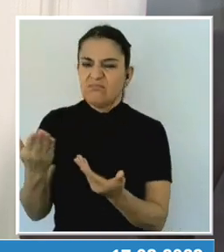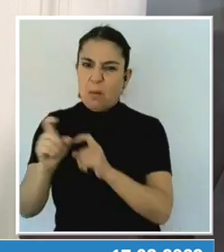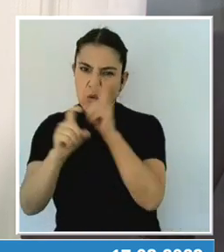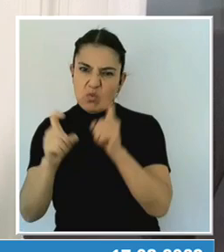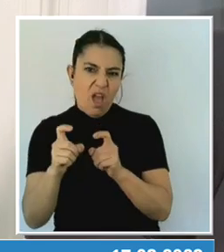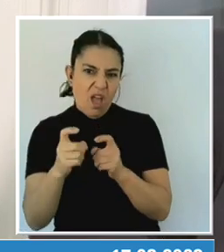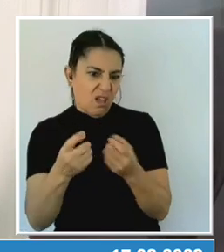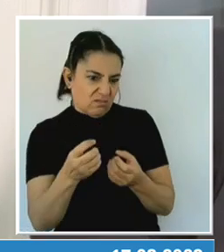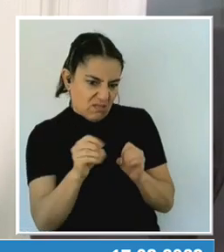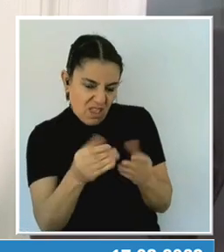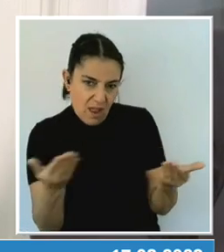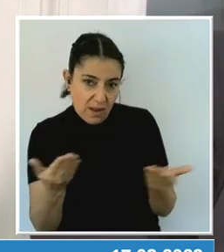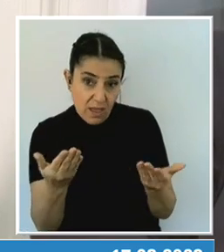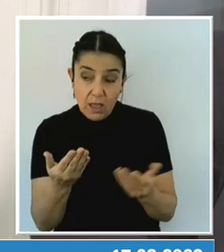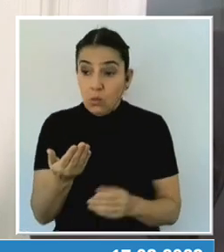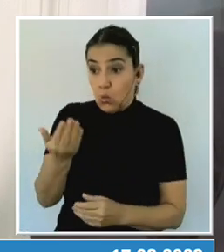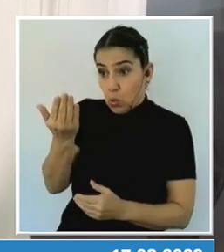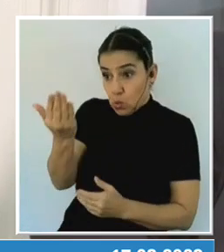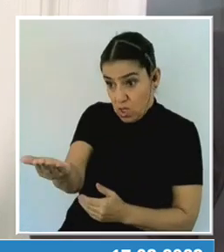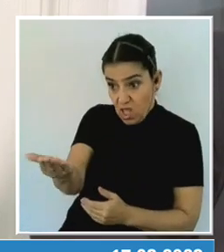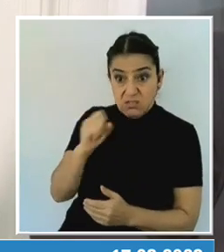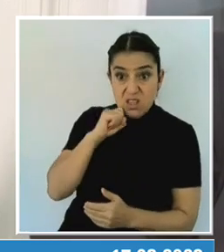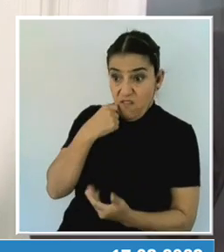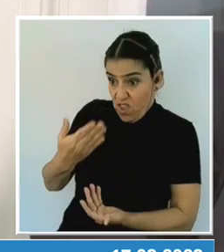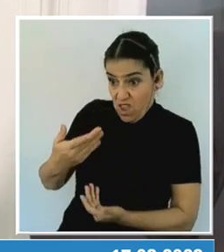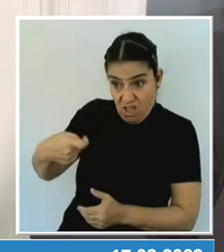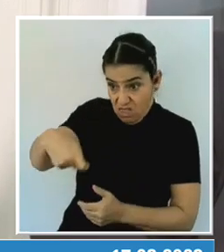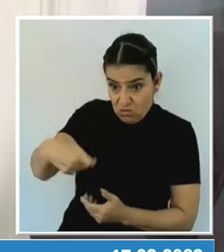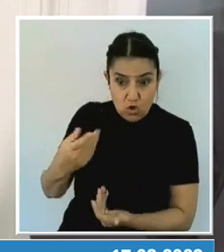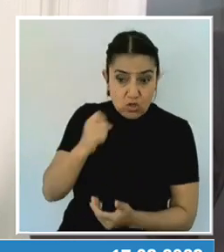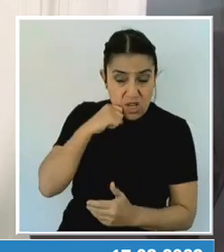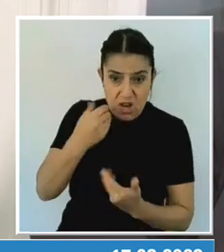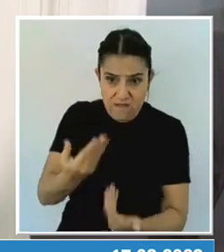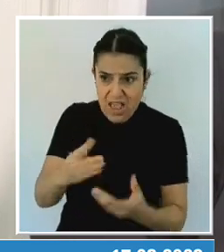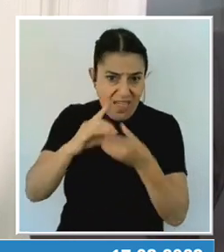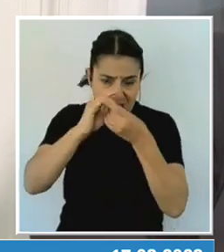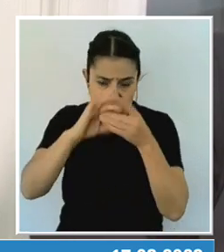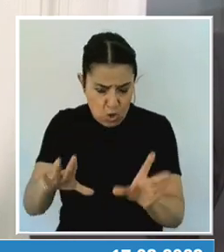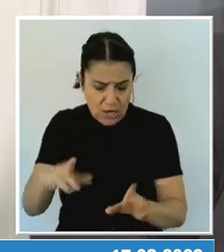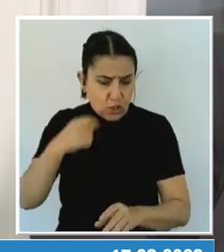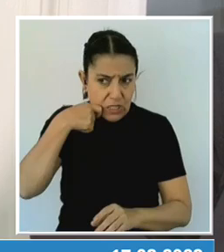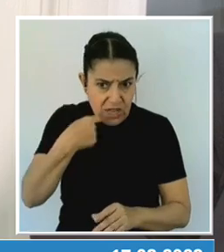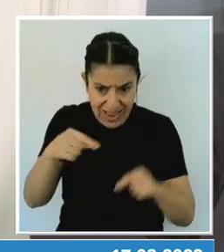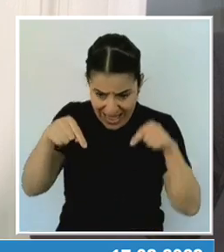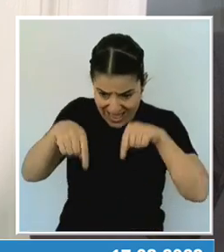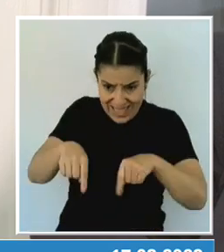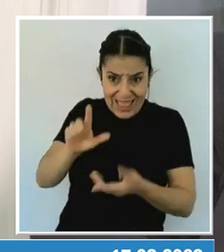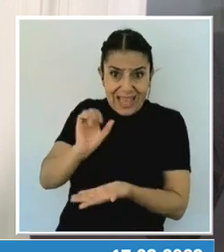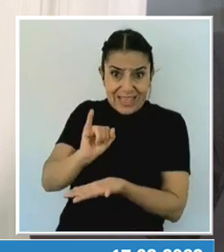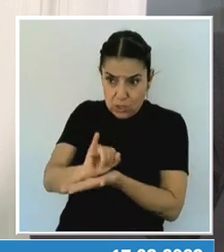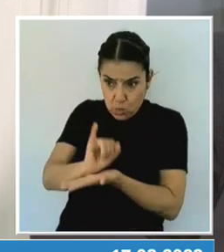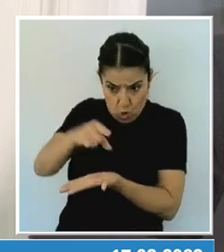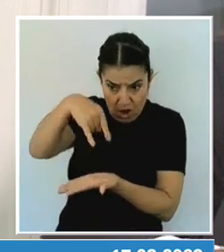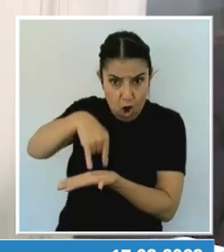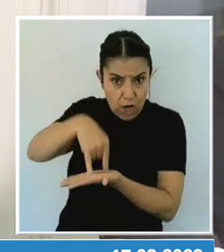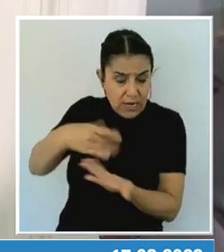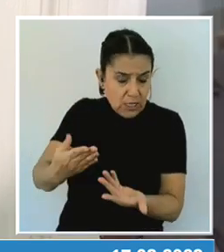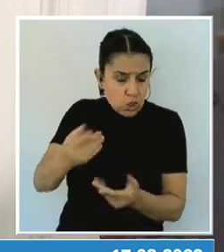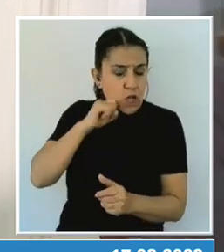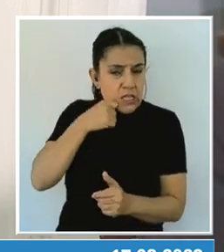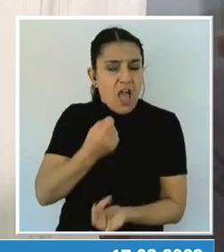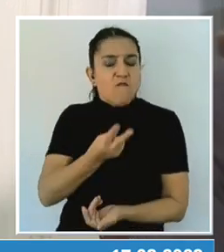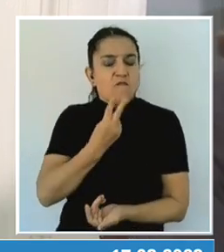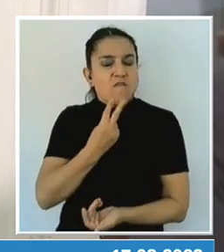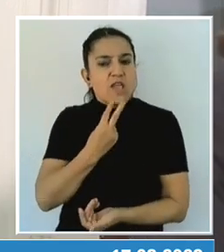que es usted, lo que es la democracia, lo que es esta institución que hay que vivirla, hay que respetarla, hay que admirarla,